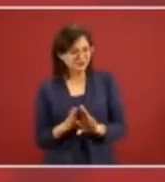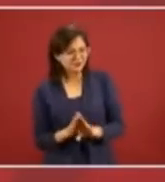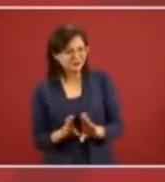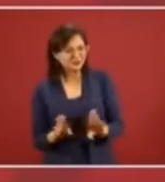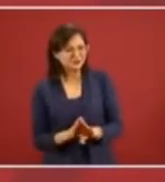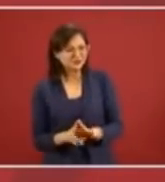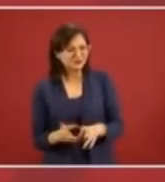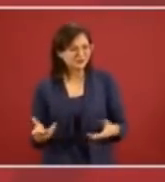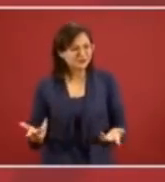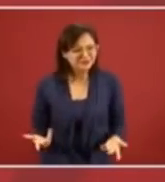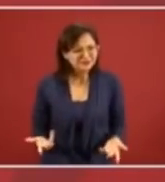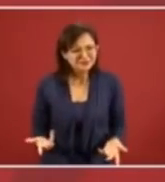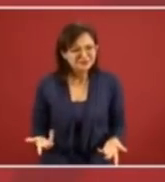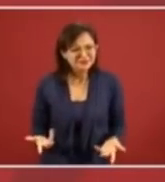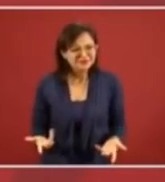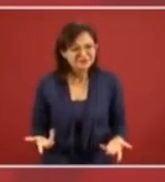Ayer lo dije.